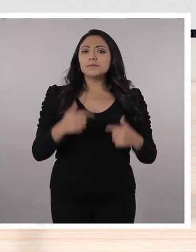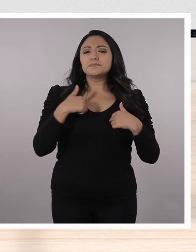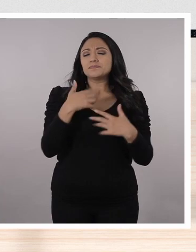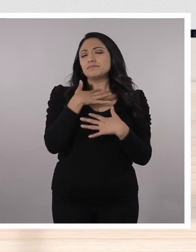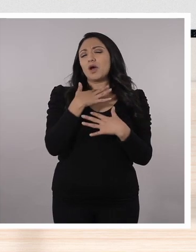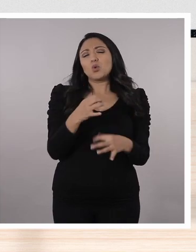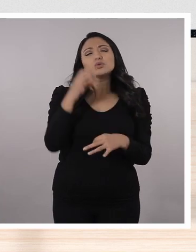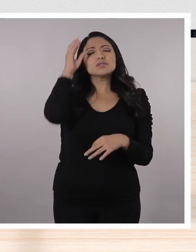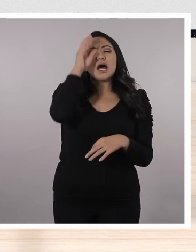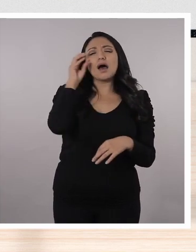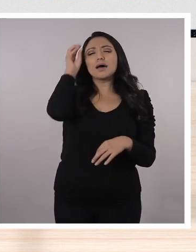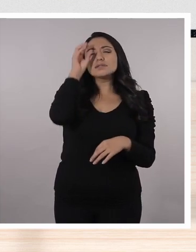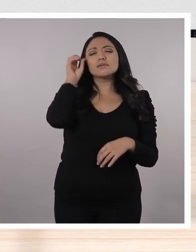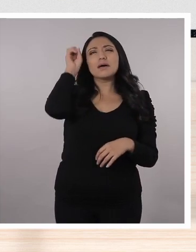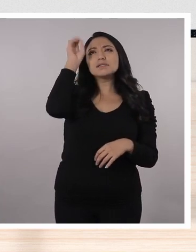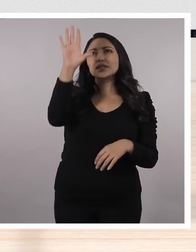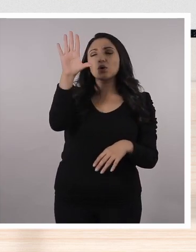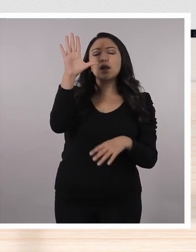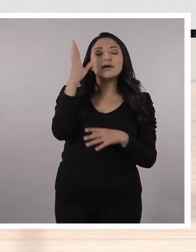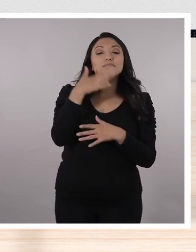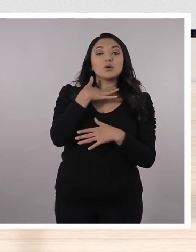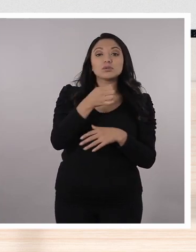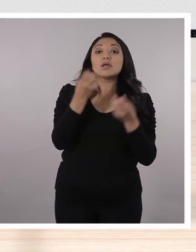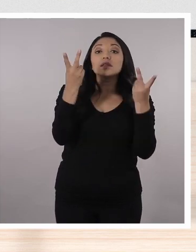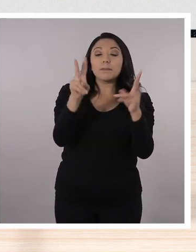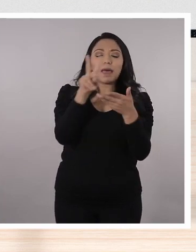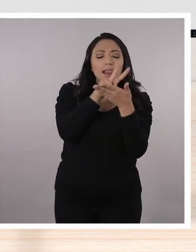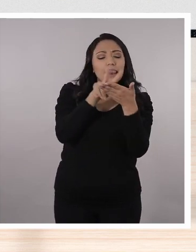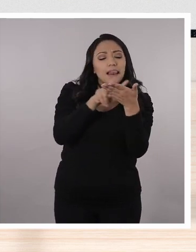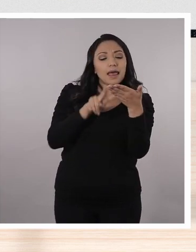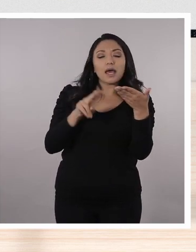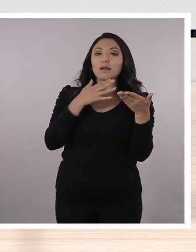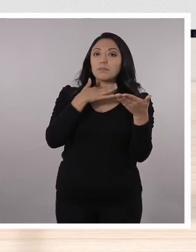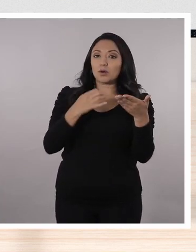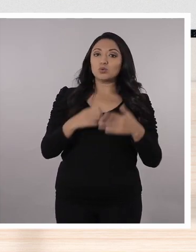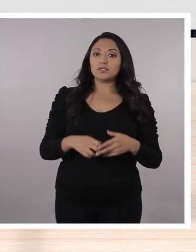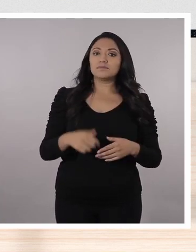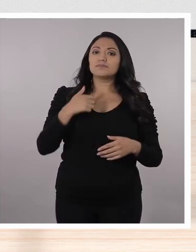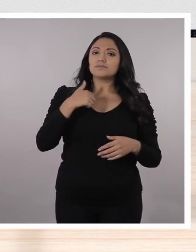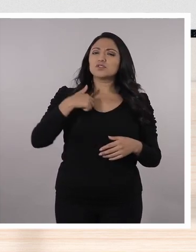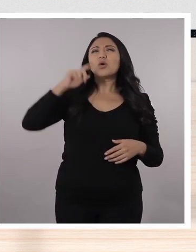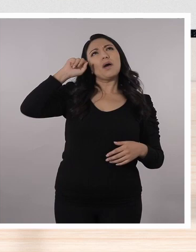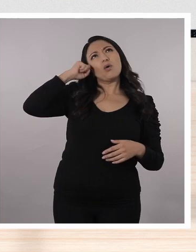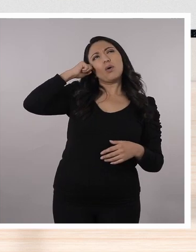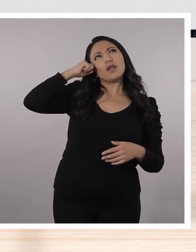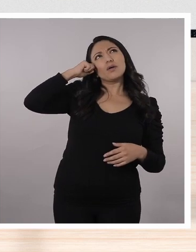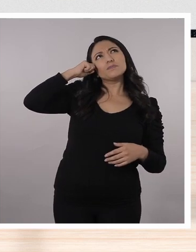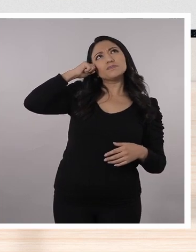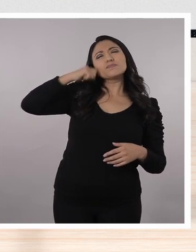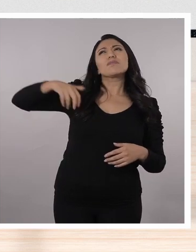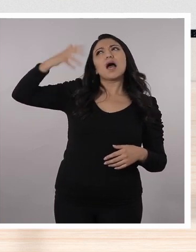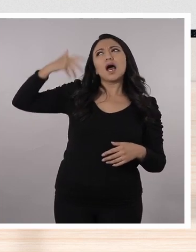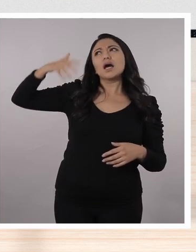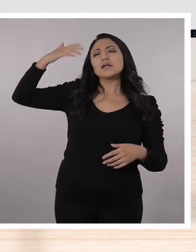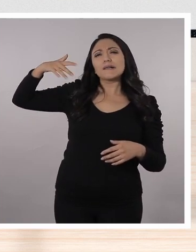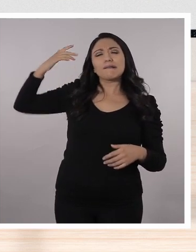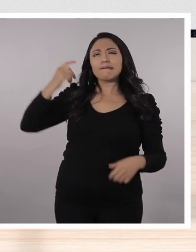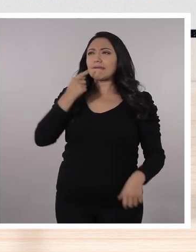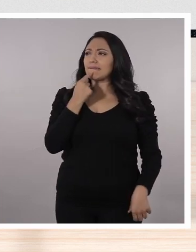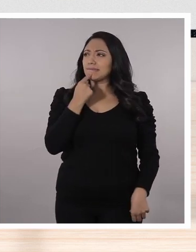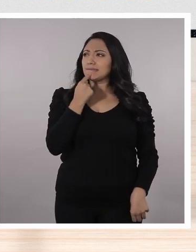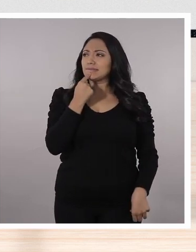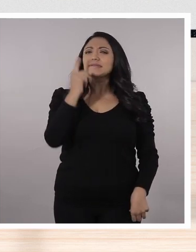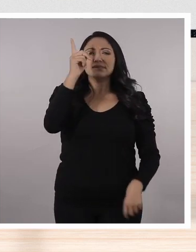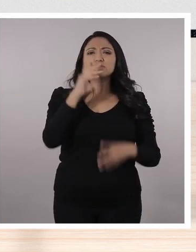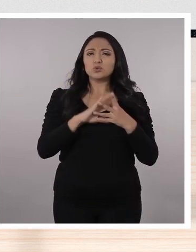me encanta el cine, pero también me gusta leer mucho. Y yo estaba recordando de una escena en particular, de